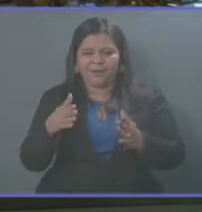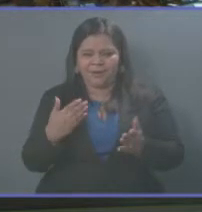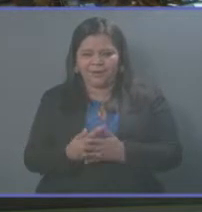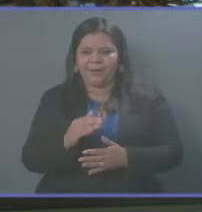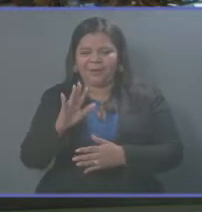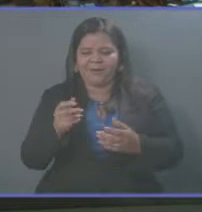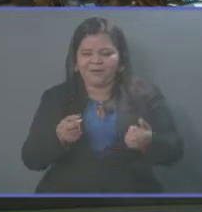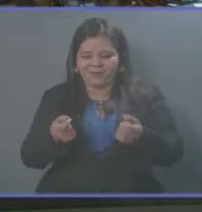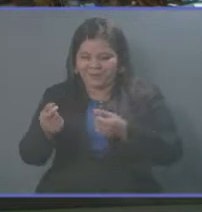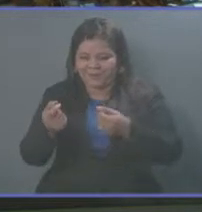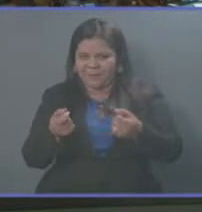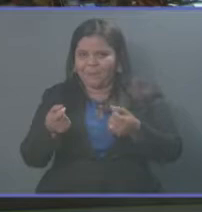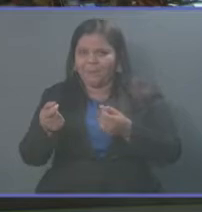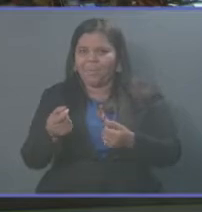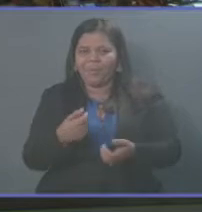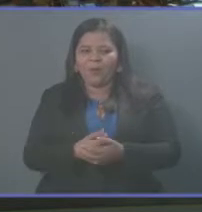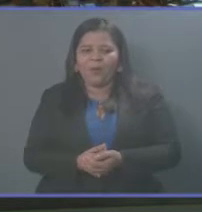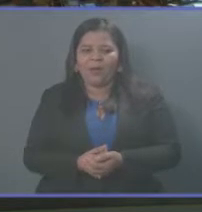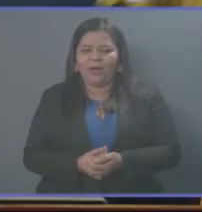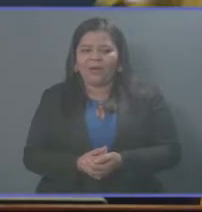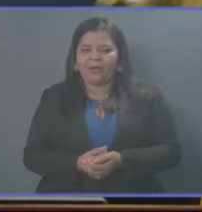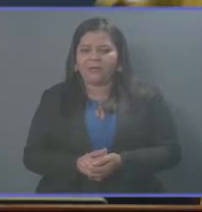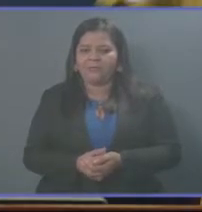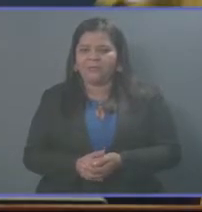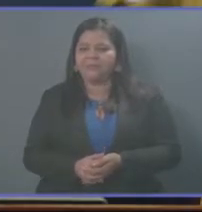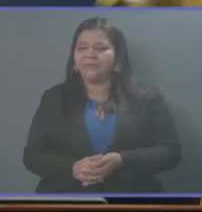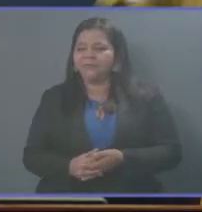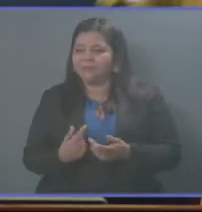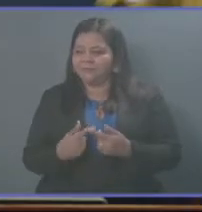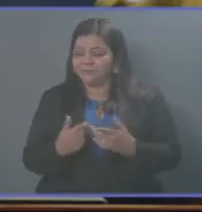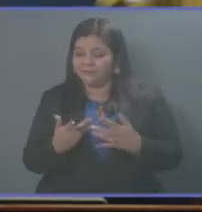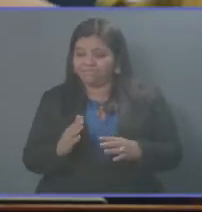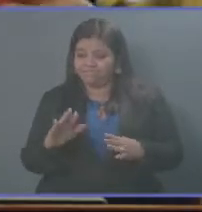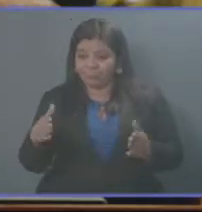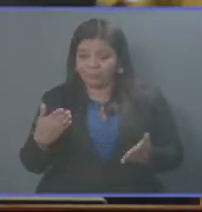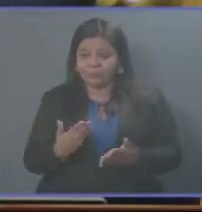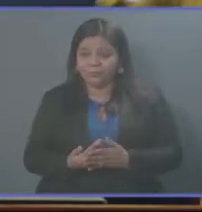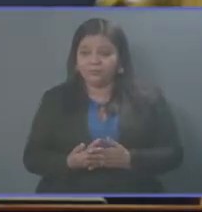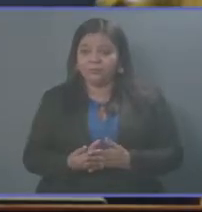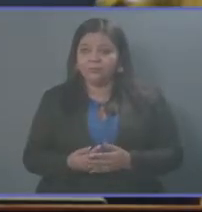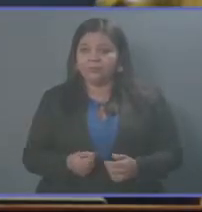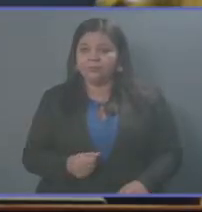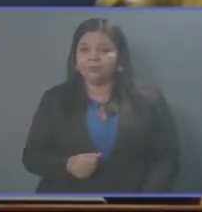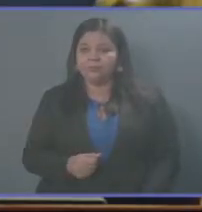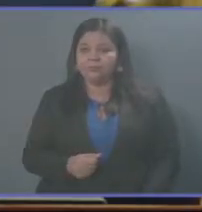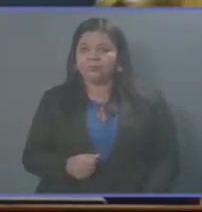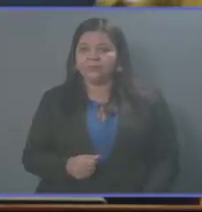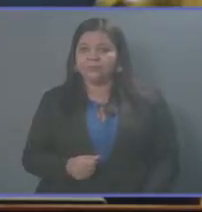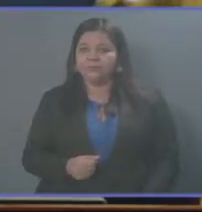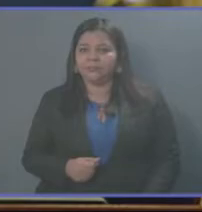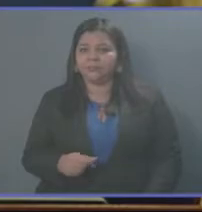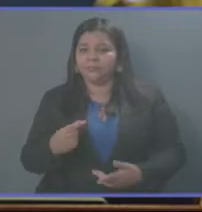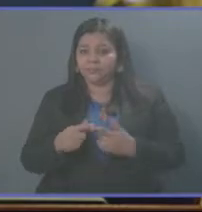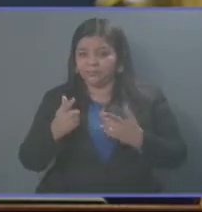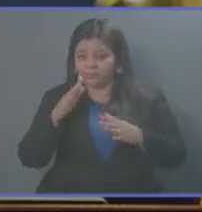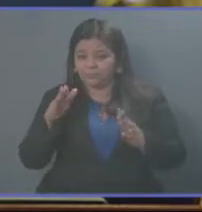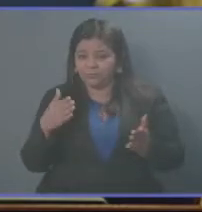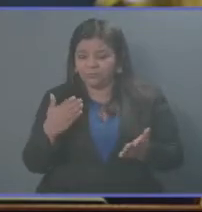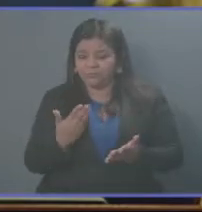vehículos privados en medio del transporte